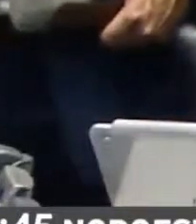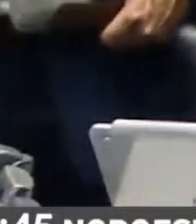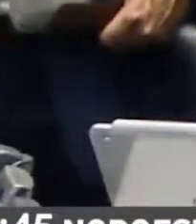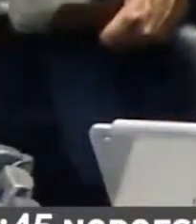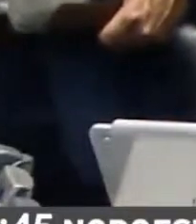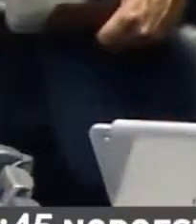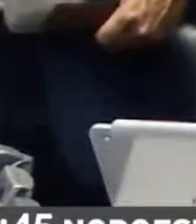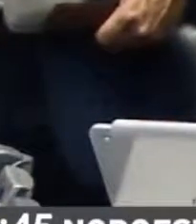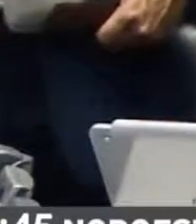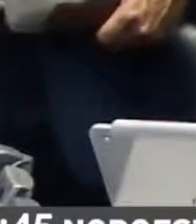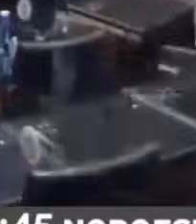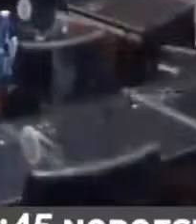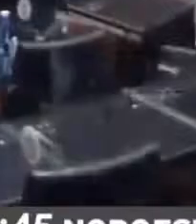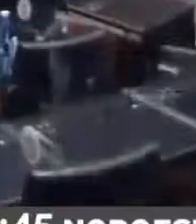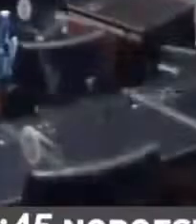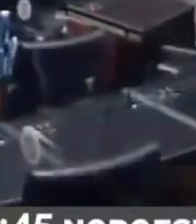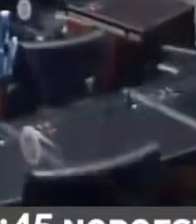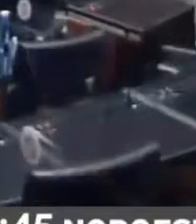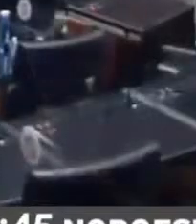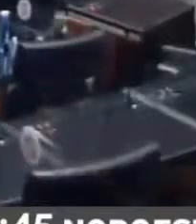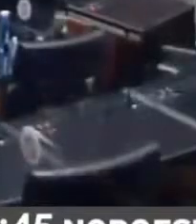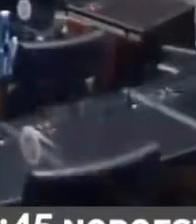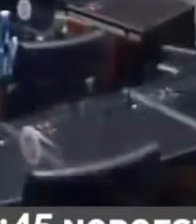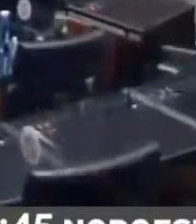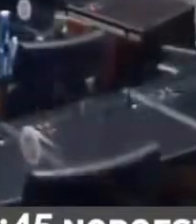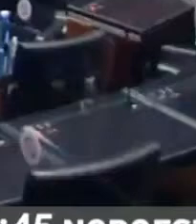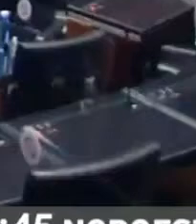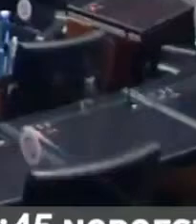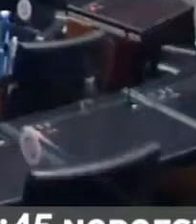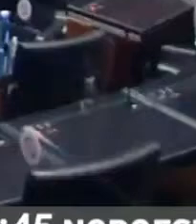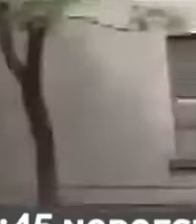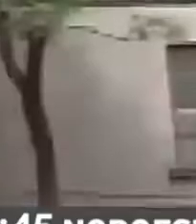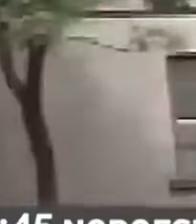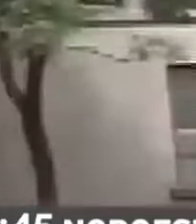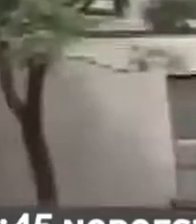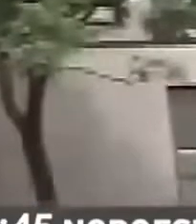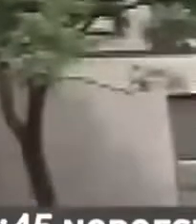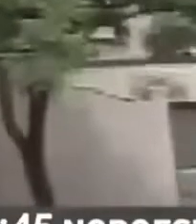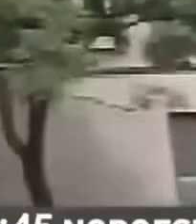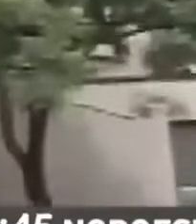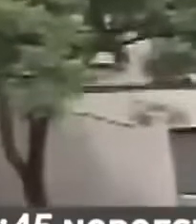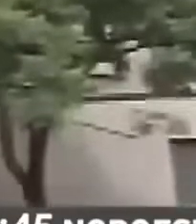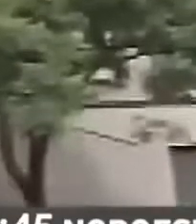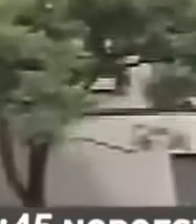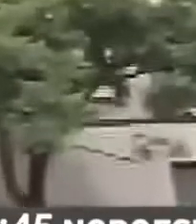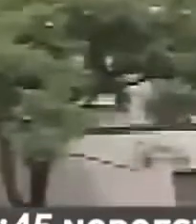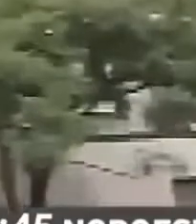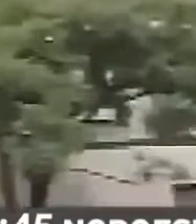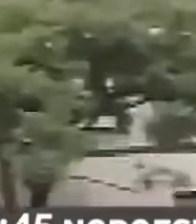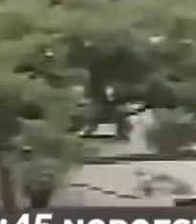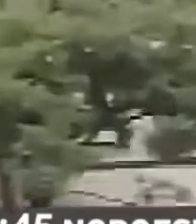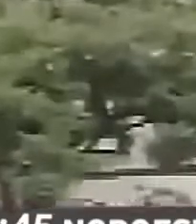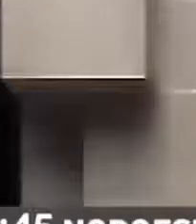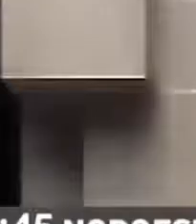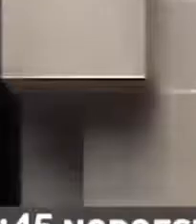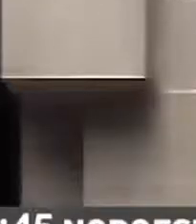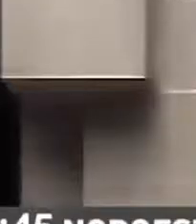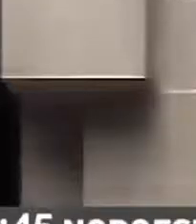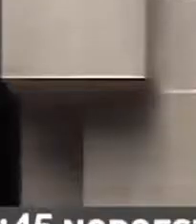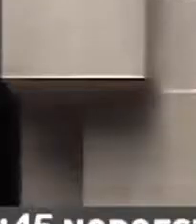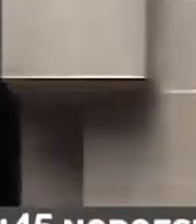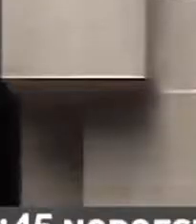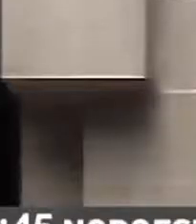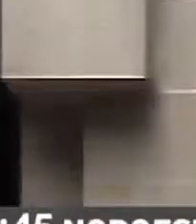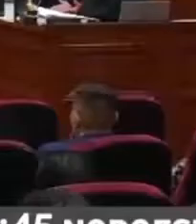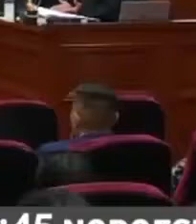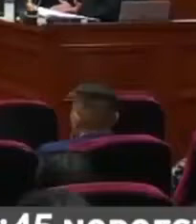pueda entenderlos necesita una información mínima, es decir, saber, por ejemplo, cuáles son los poderes de la